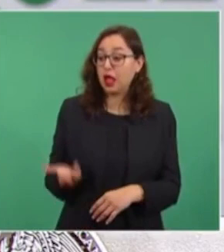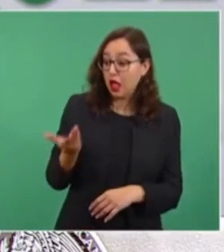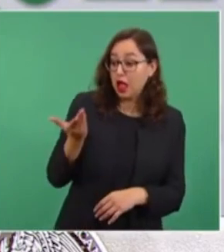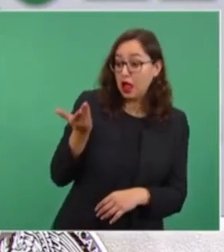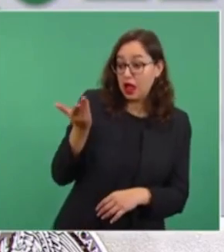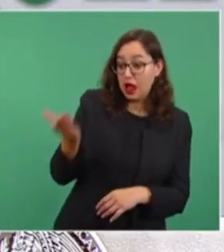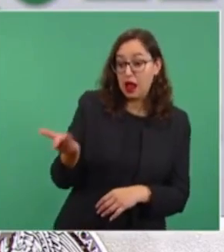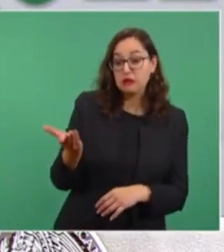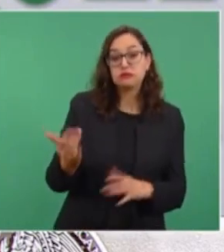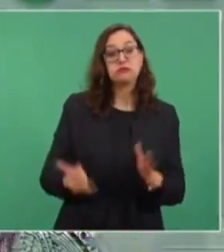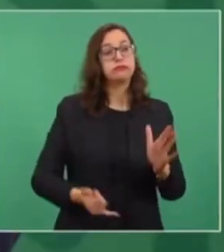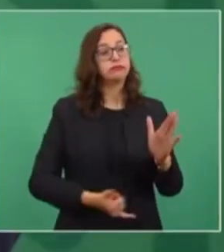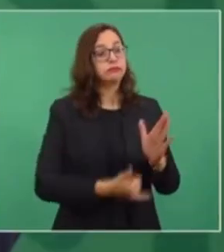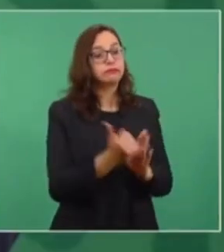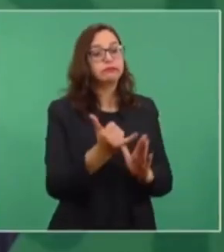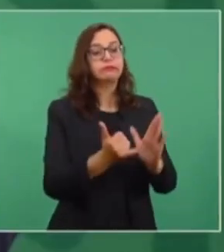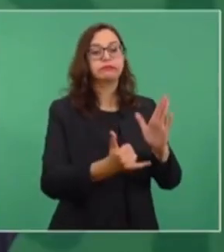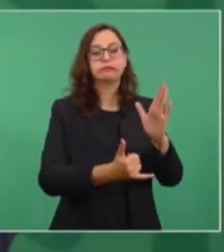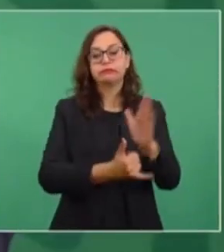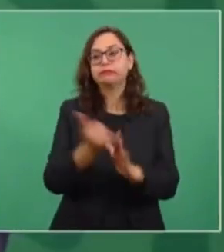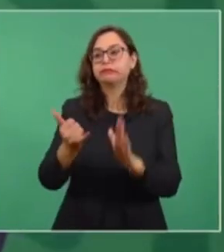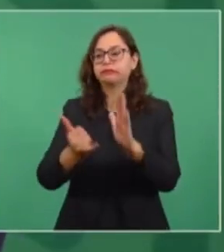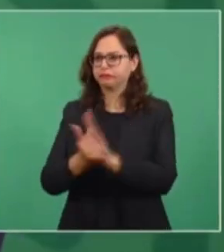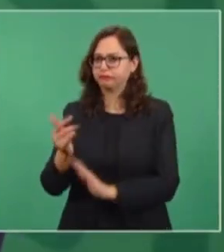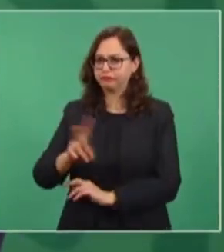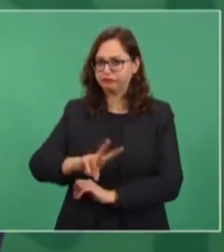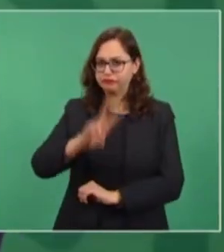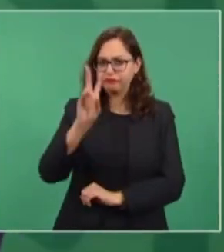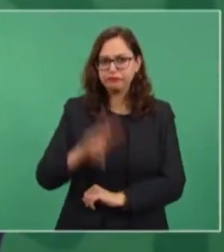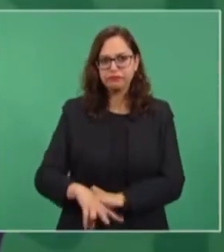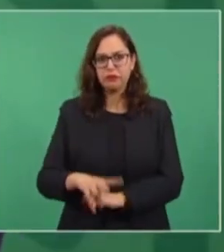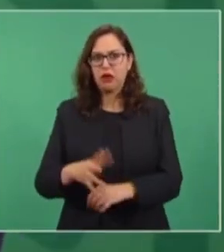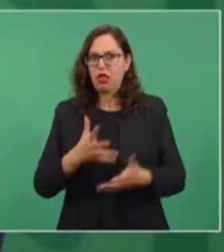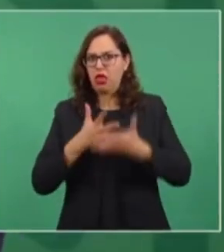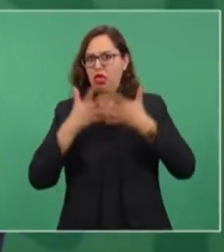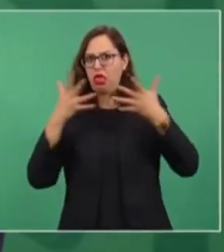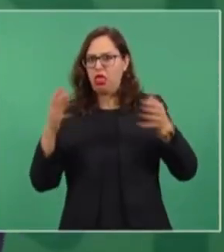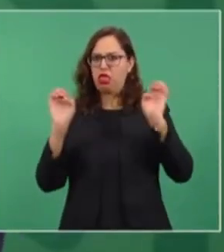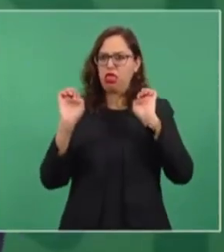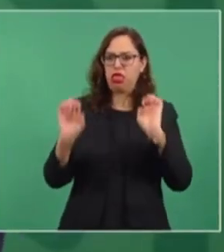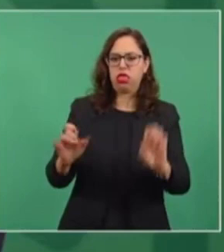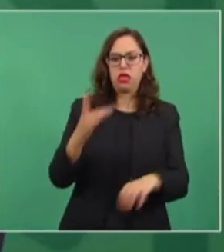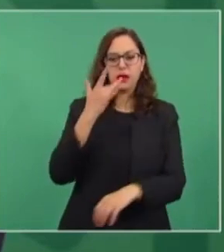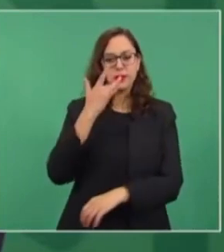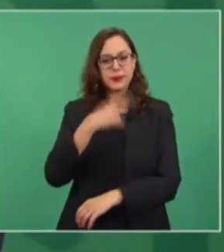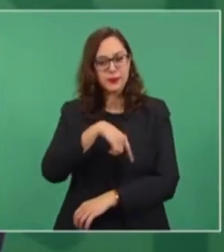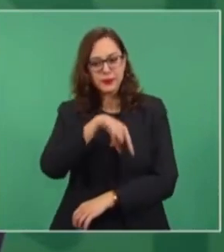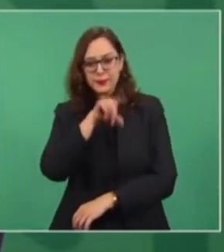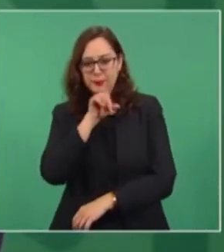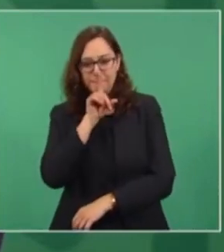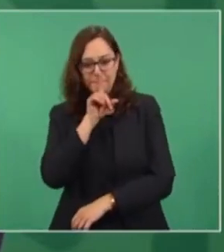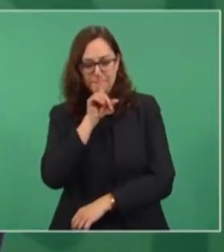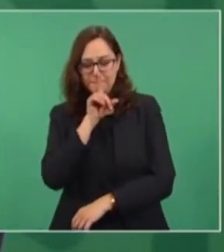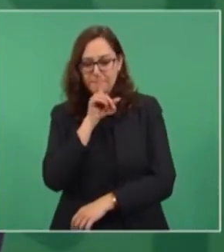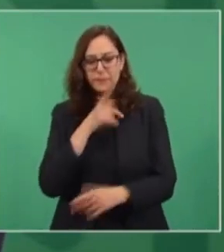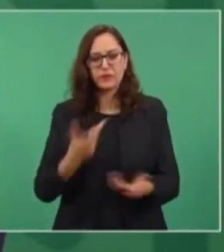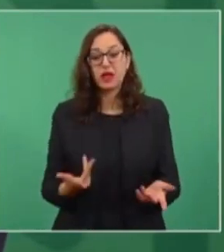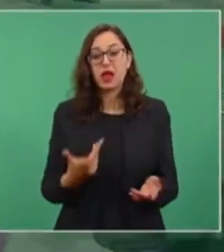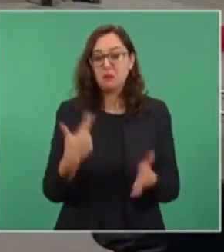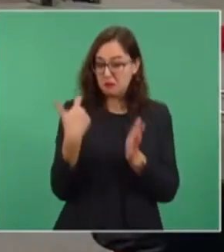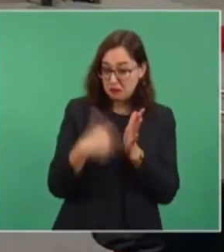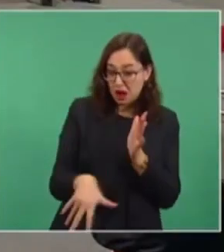profundo compromiso con la austeridad y el minimalismo, que no es lo mismo que el concepto superficial de lo